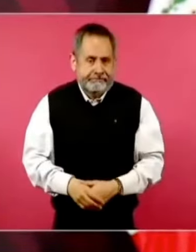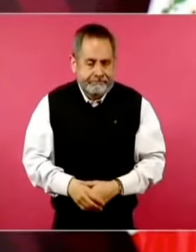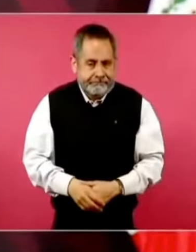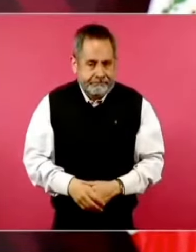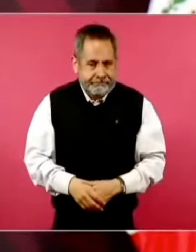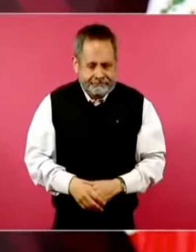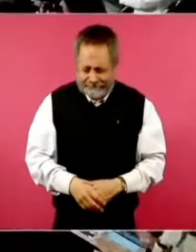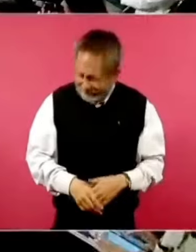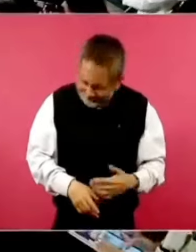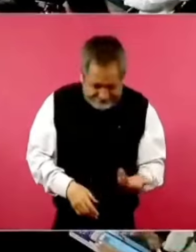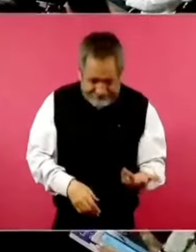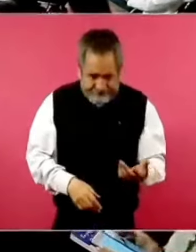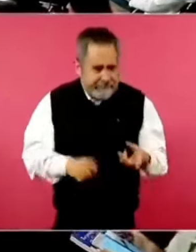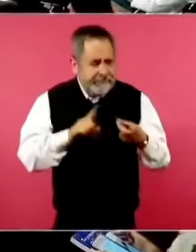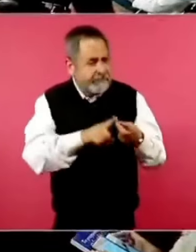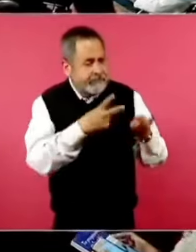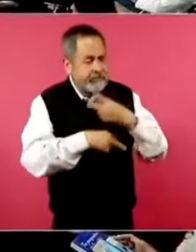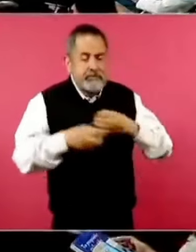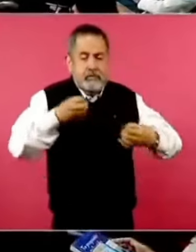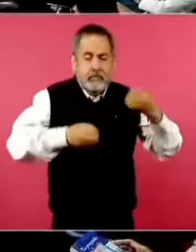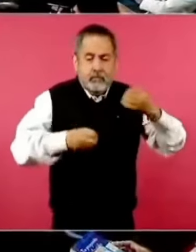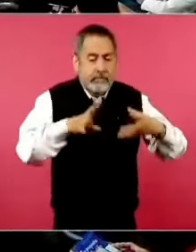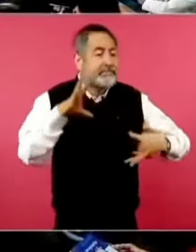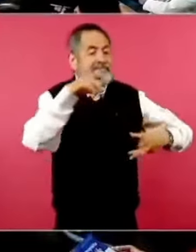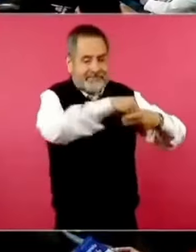¿De dónde son esos jueces? Del Poder Judicial.